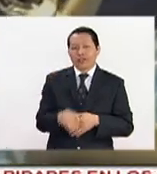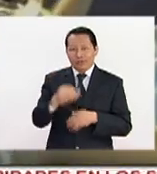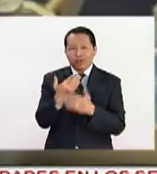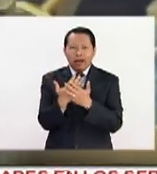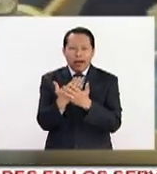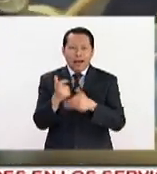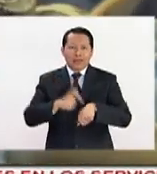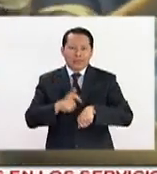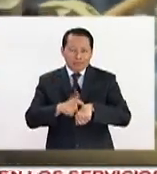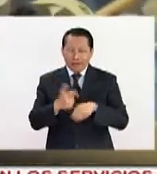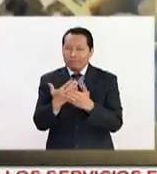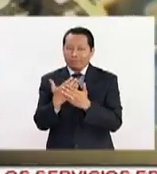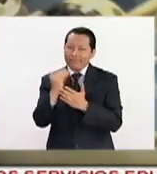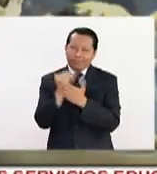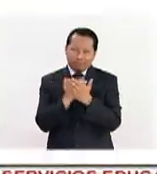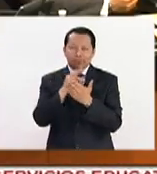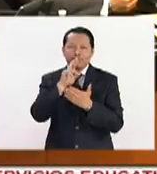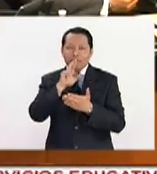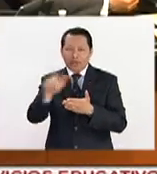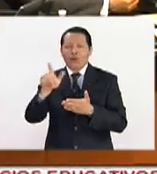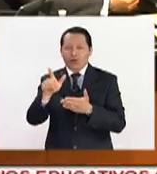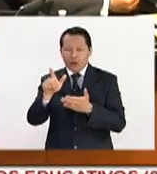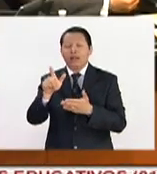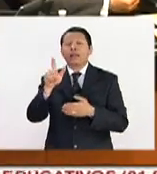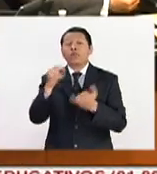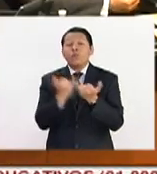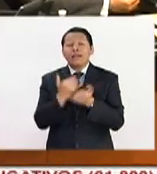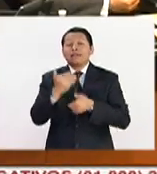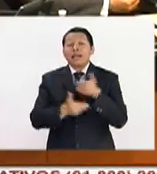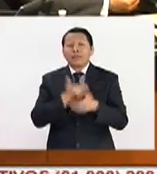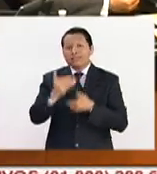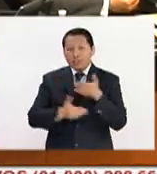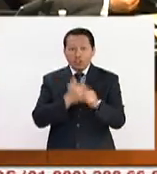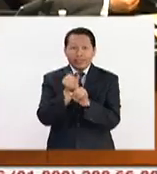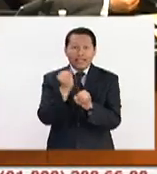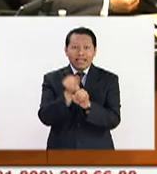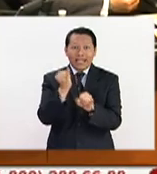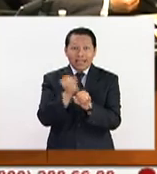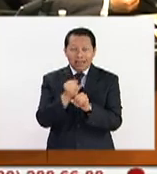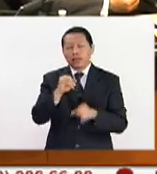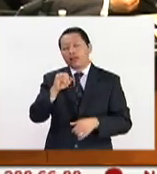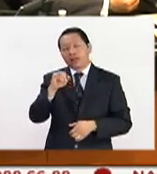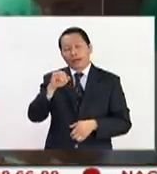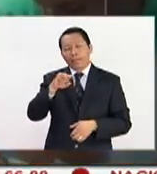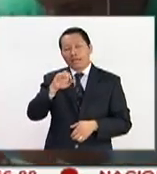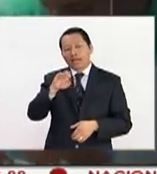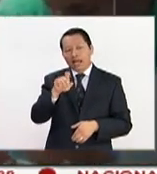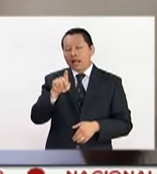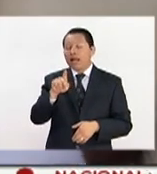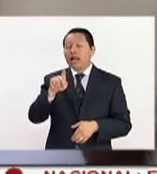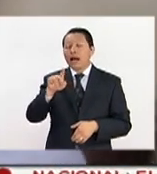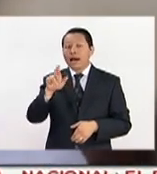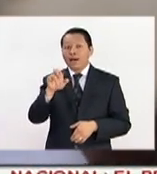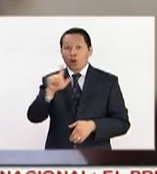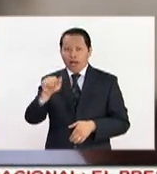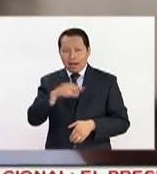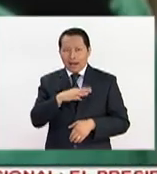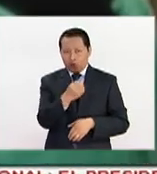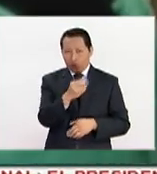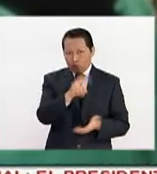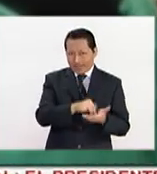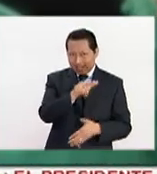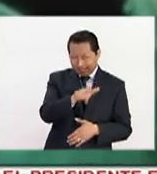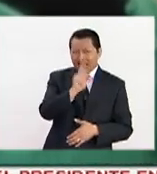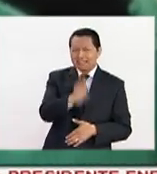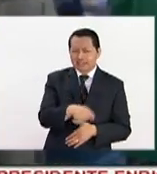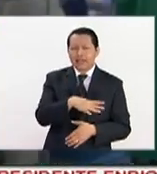espera de los derechohabientes para una operación. Respecto a los servicios digitalizados, Miquel Arriola destacó que al cierre de octubre de 2017